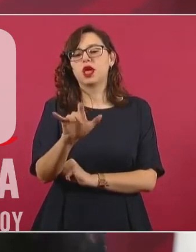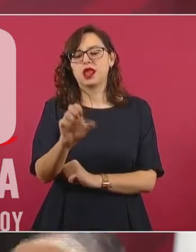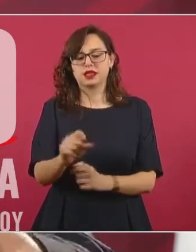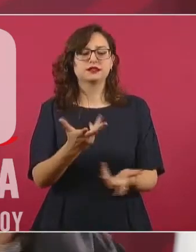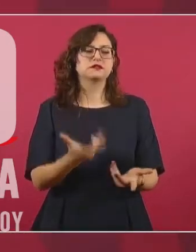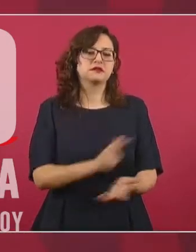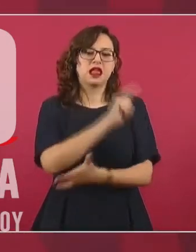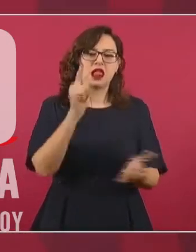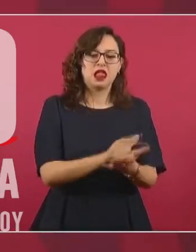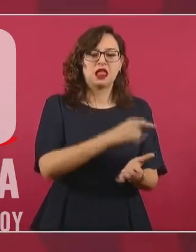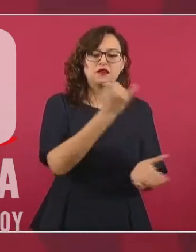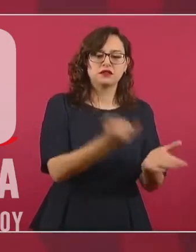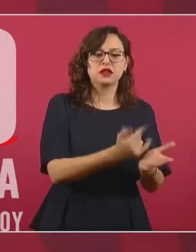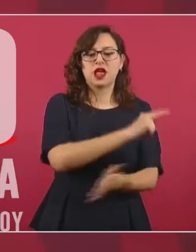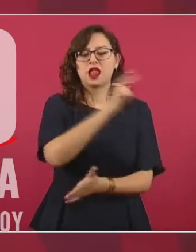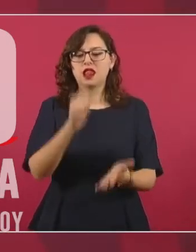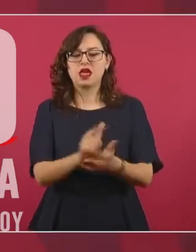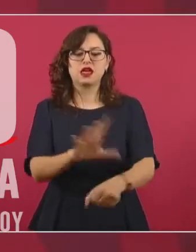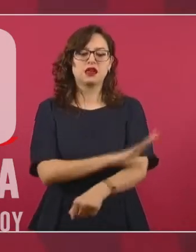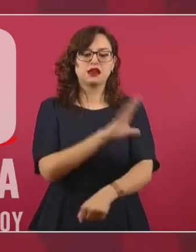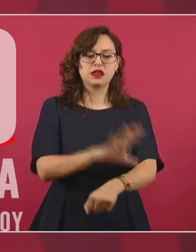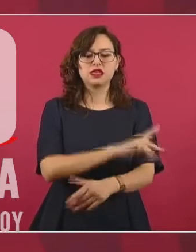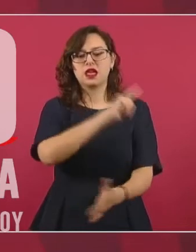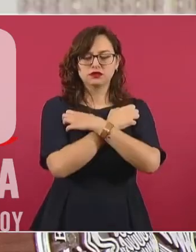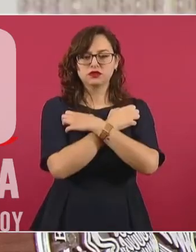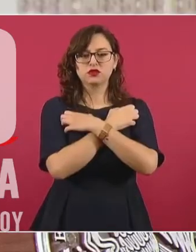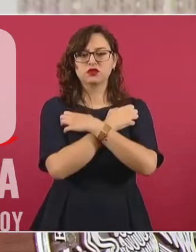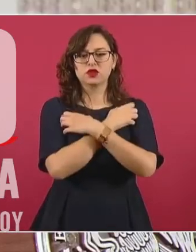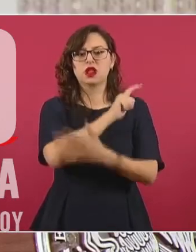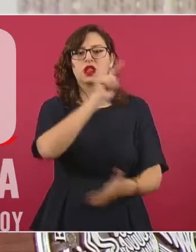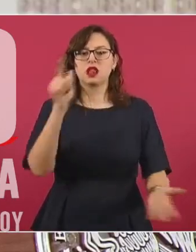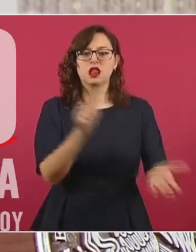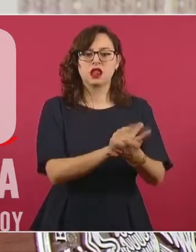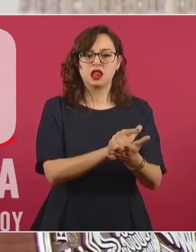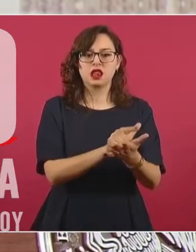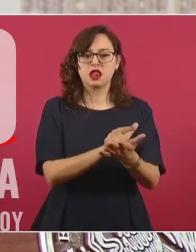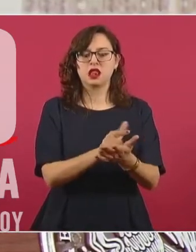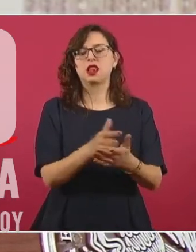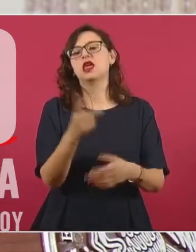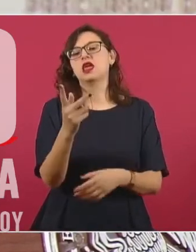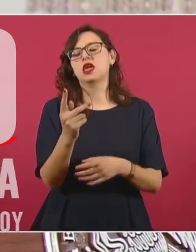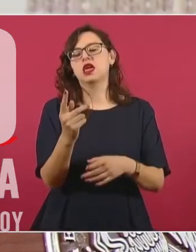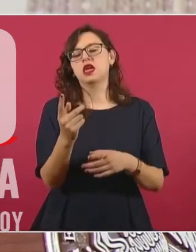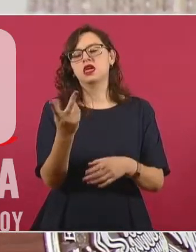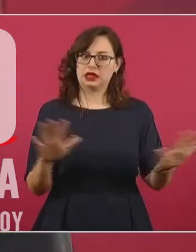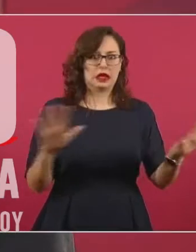reforma energética, a la reforma educativa, a la reforma de las